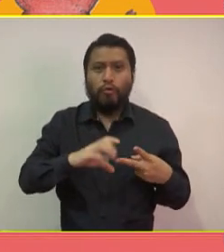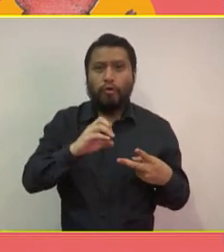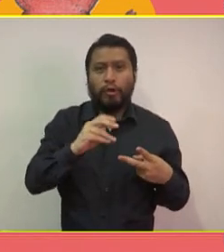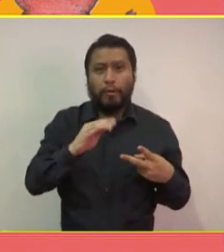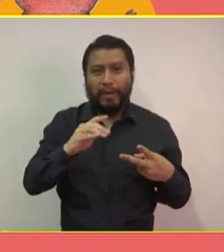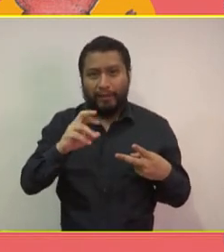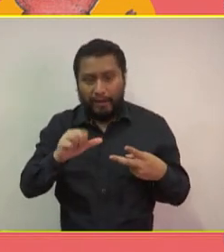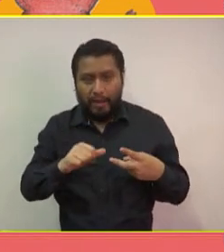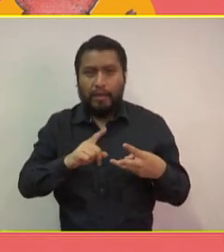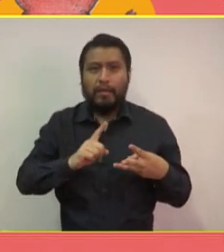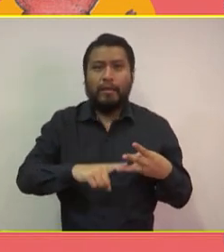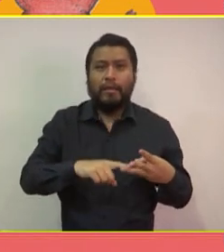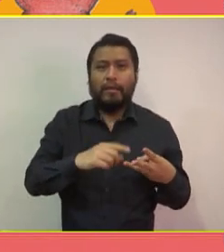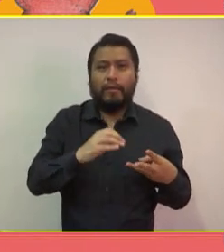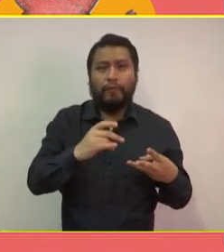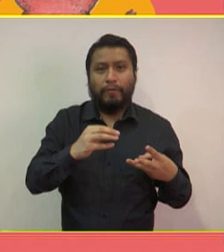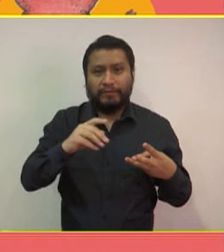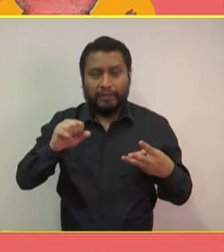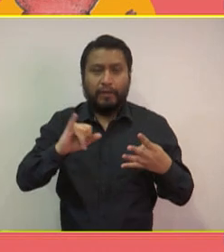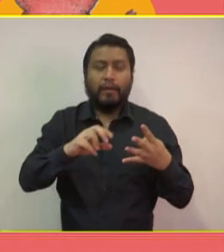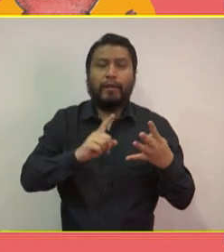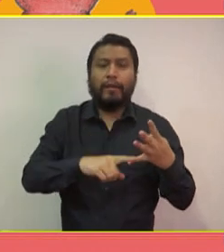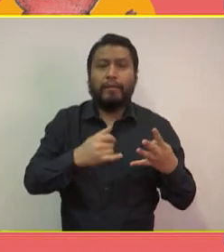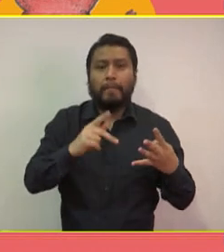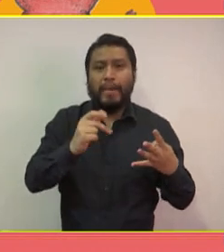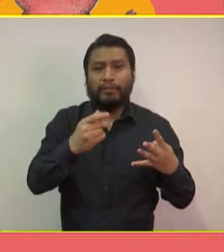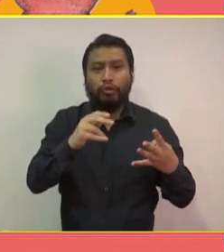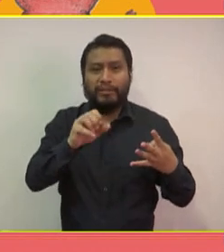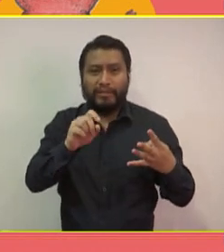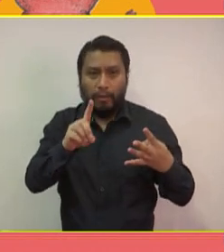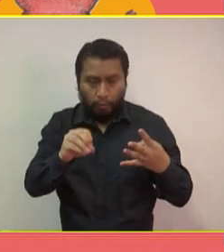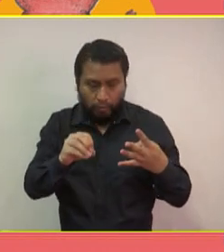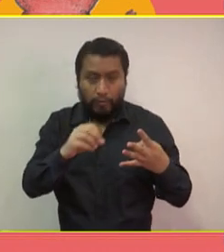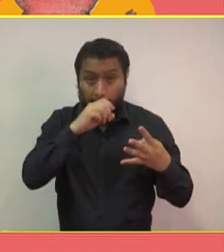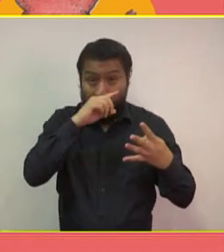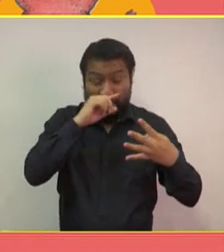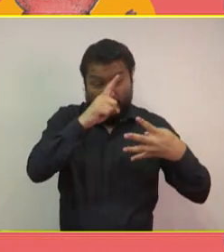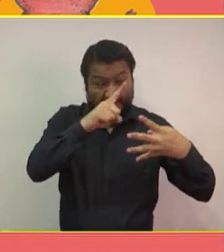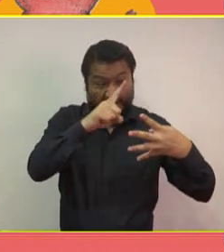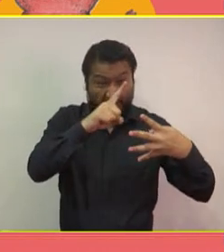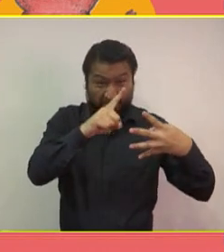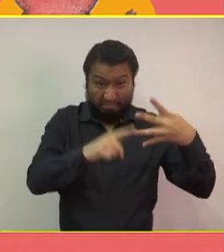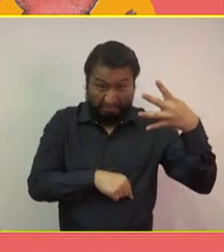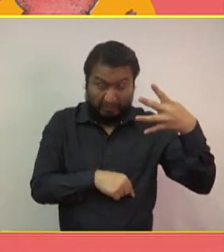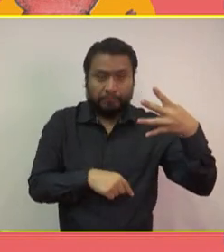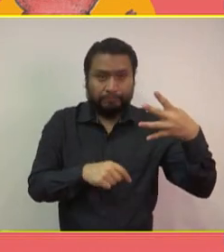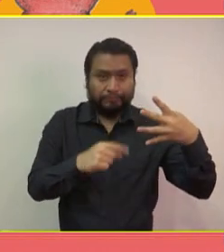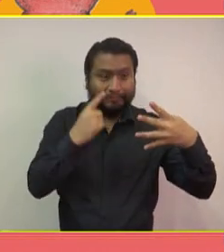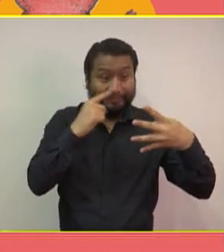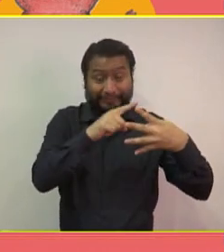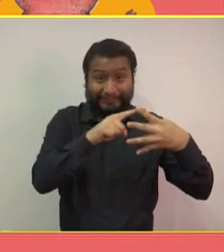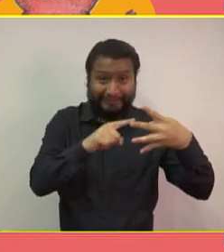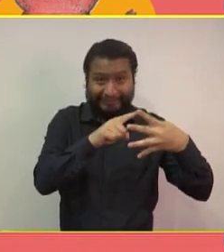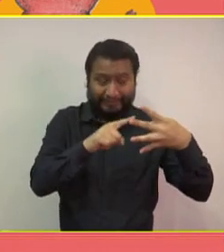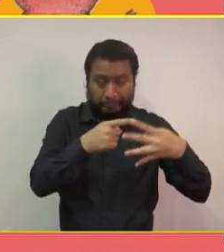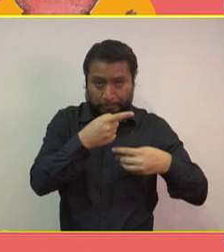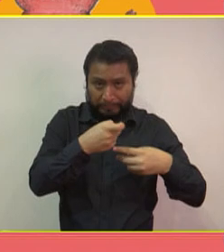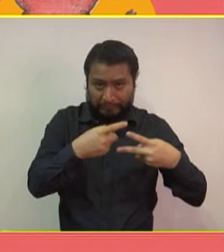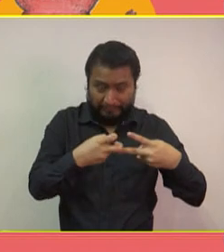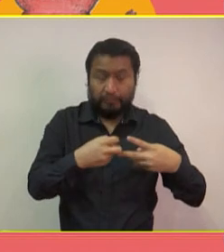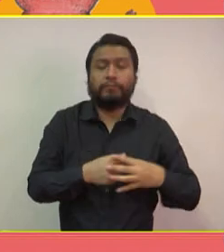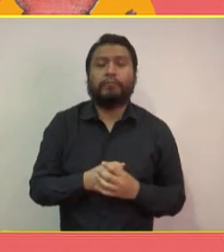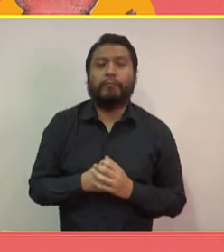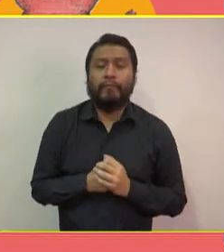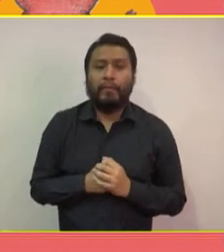un bifidobacteria y pasteurizae. Estos microorganismos, hablando del streptococcus y el corino,